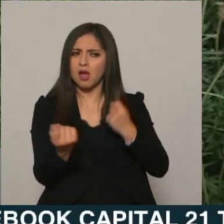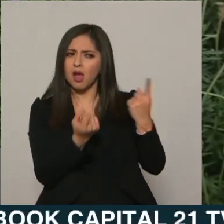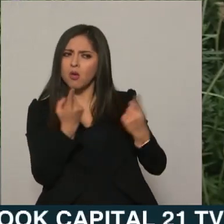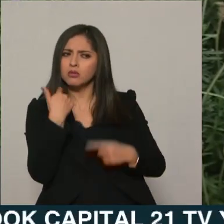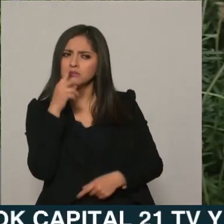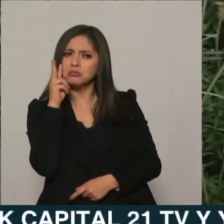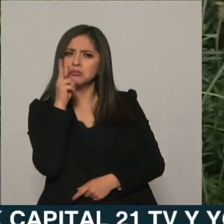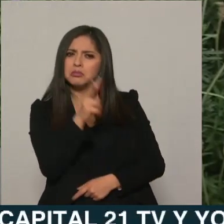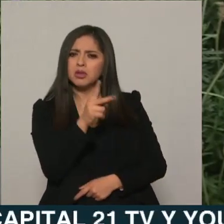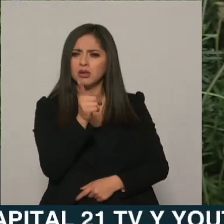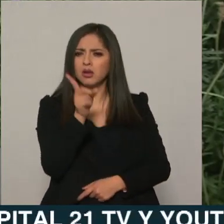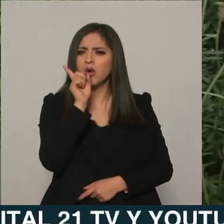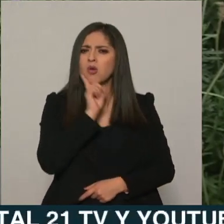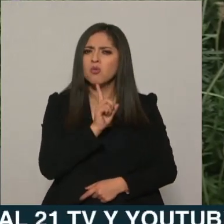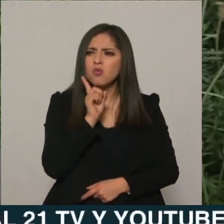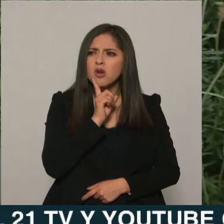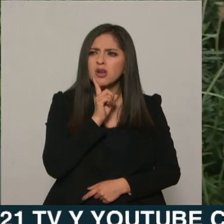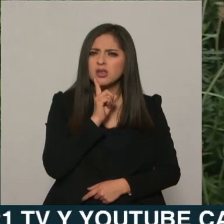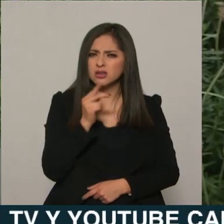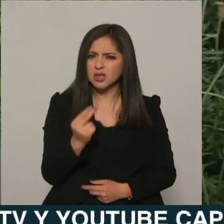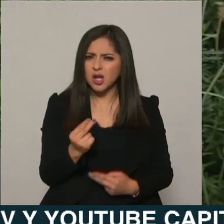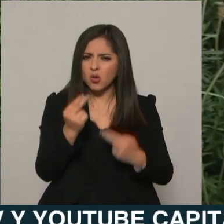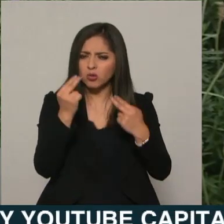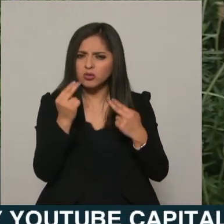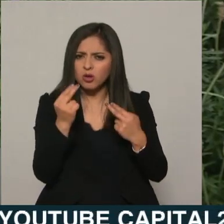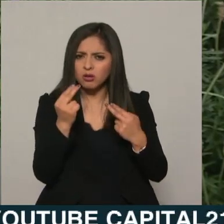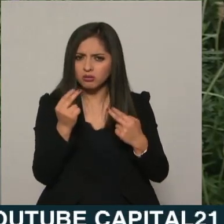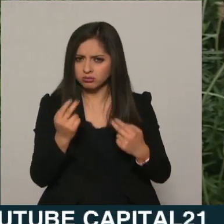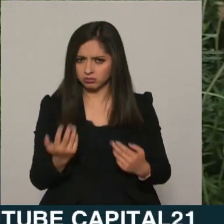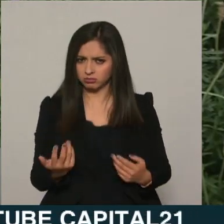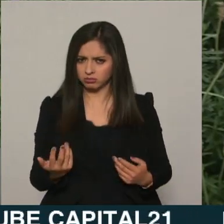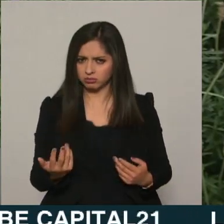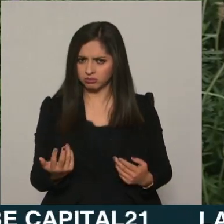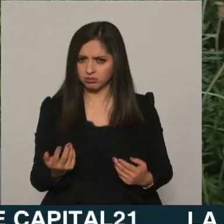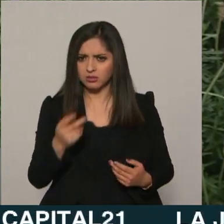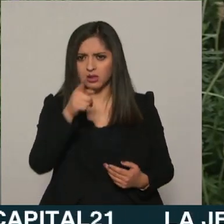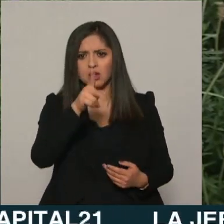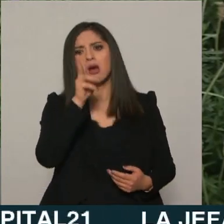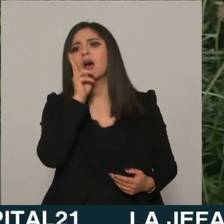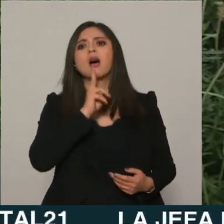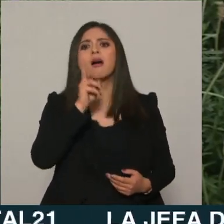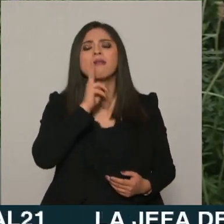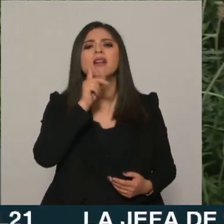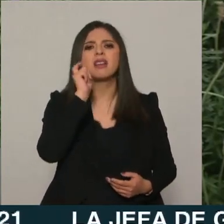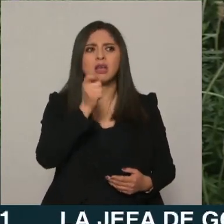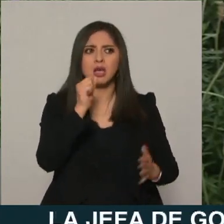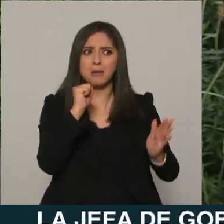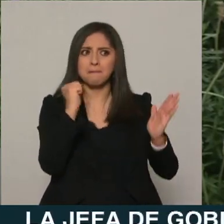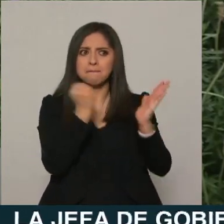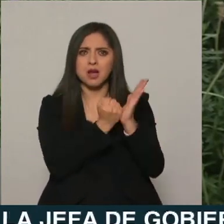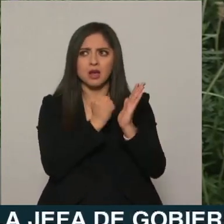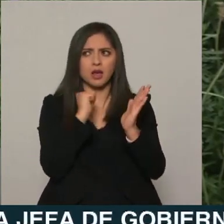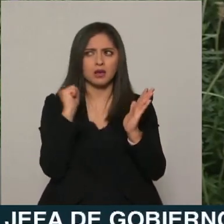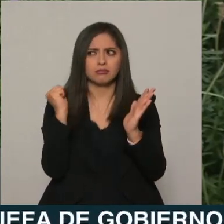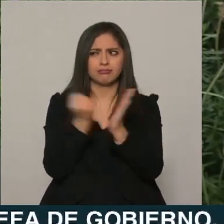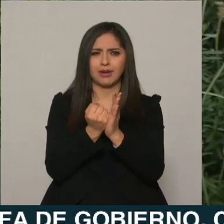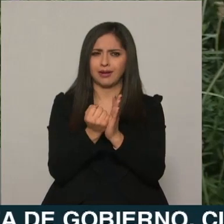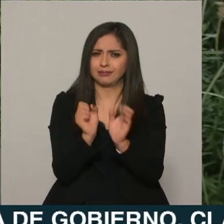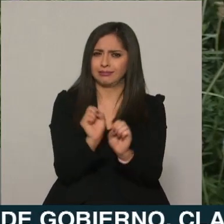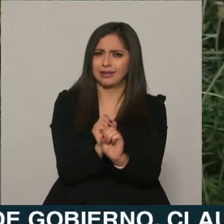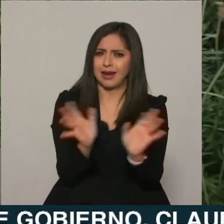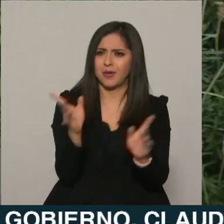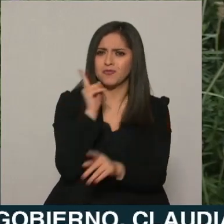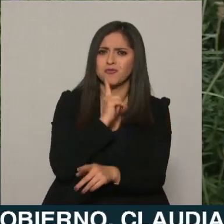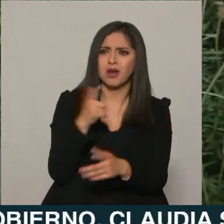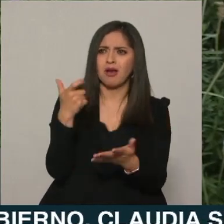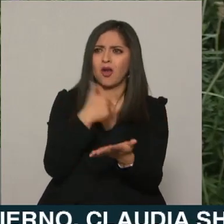no son negocio, y yo, pues pregúntale a todas esas marcas, ¿sabes? O a la industria